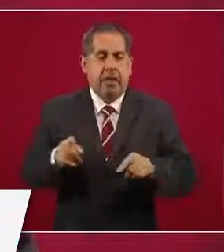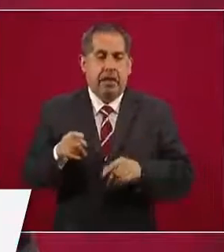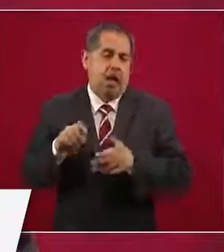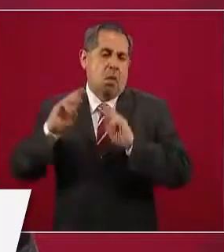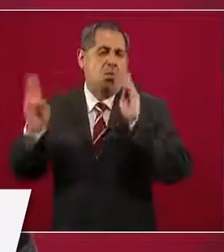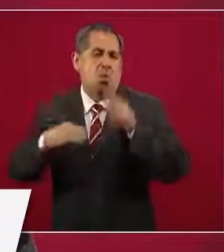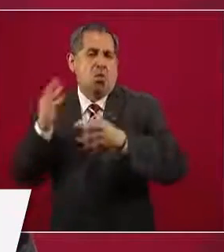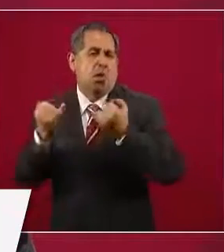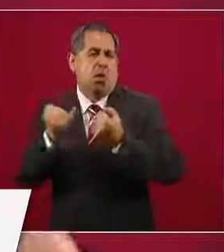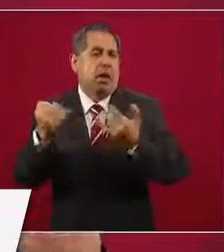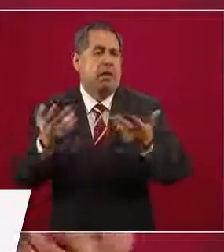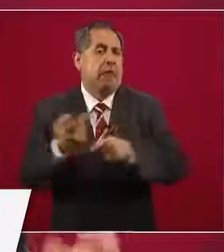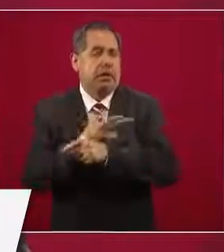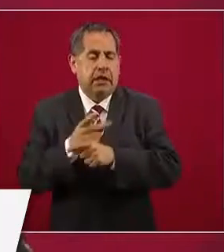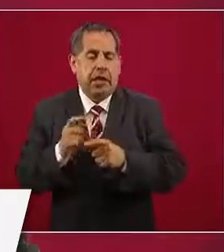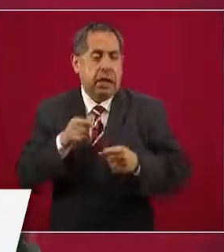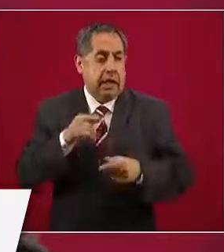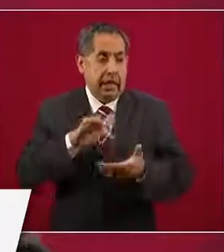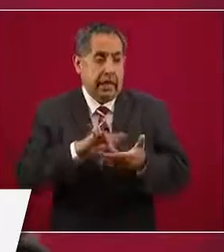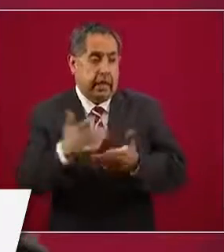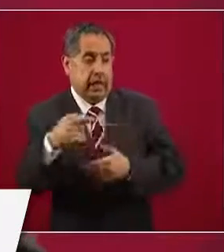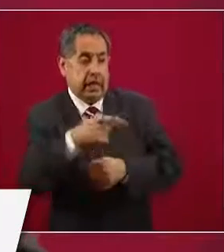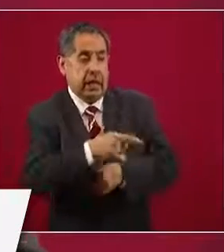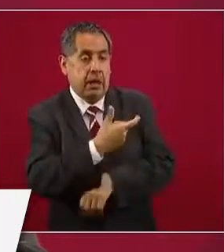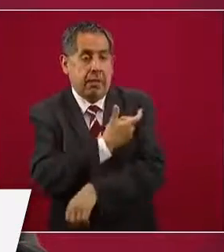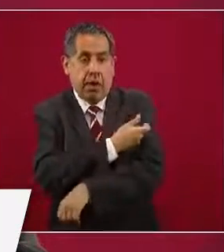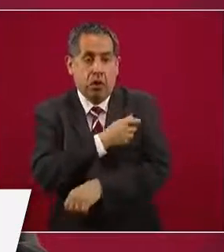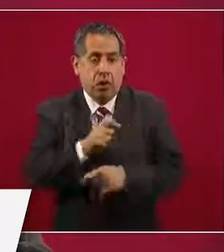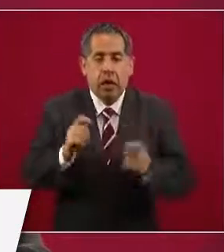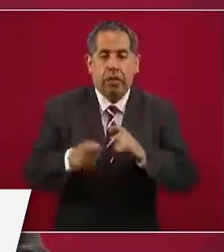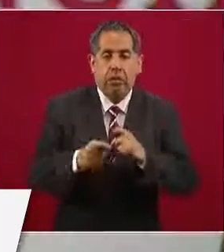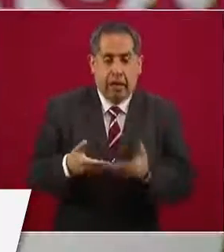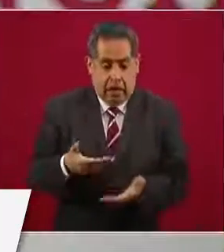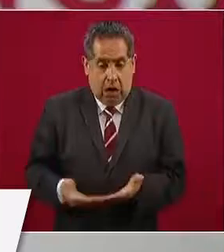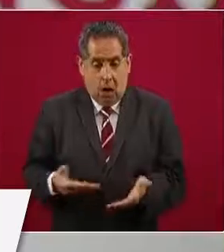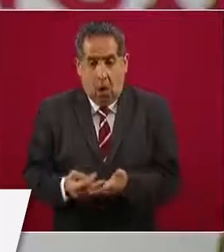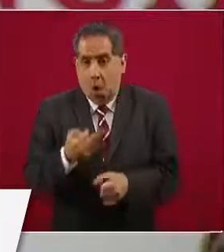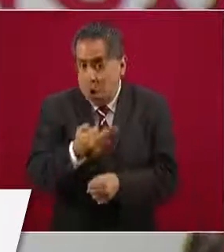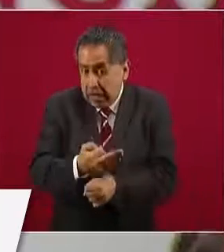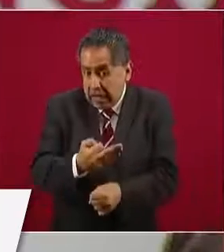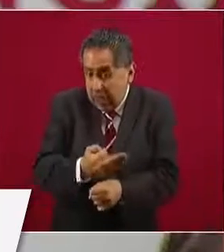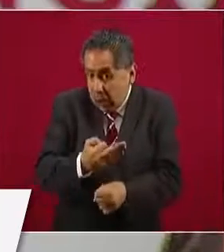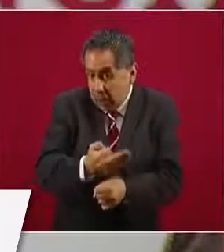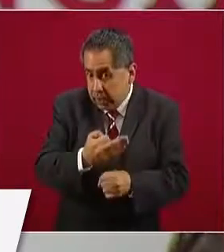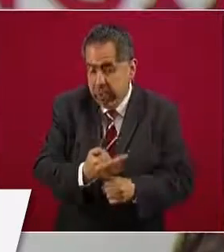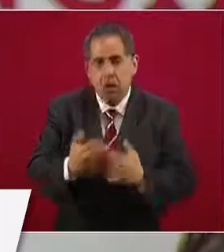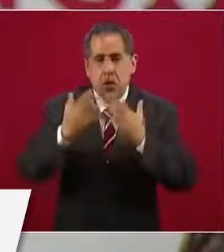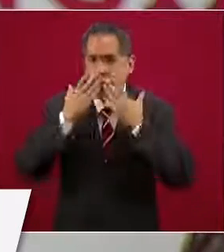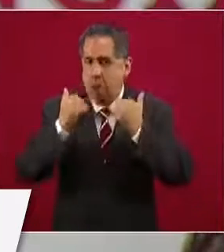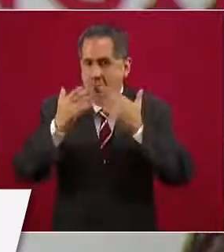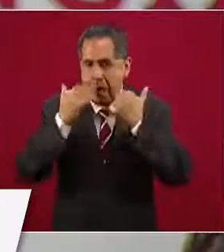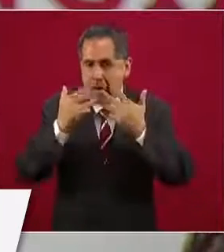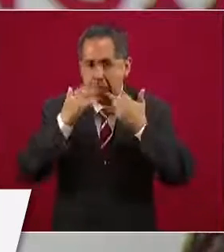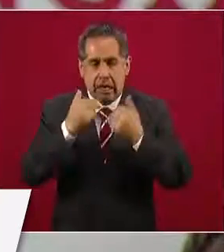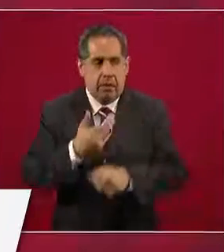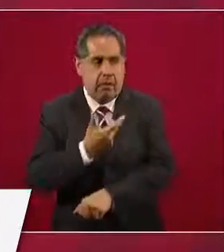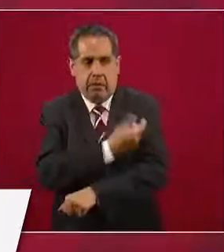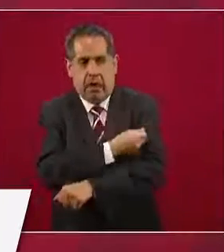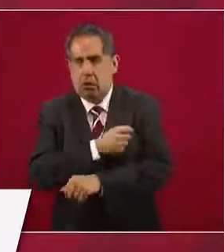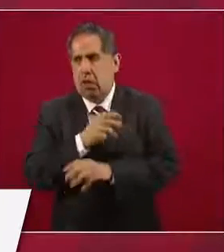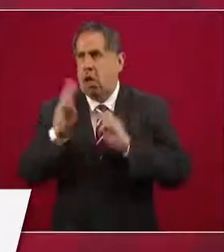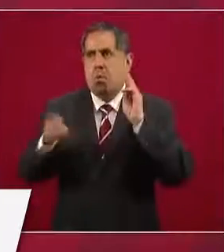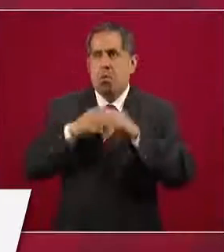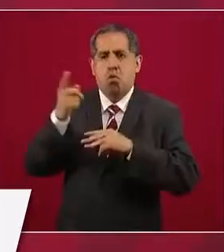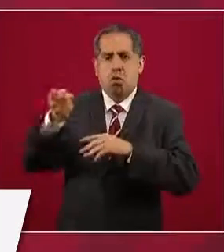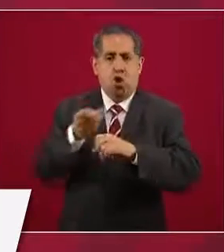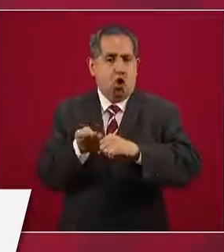hasta el momento y lo hemos anunciado todos los días lo hemos comentado no existe todavía una vacuna en el mundo para